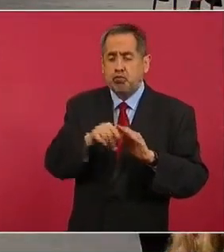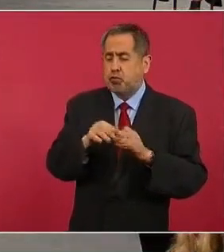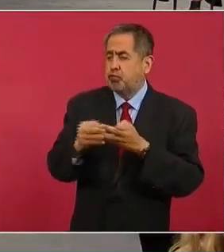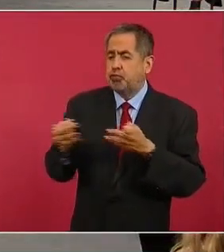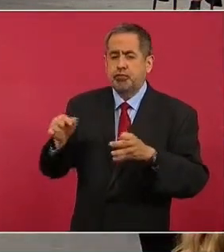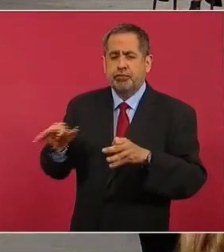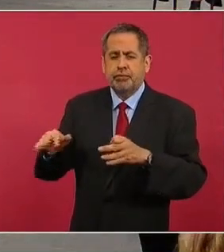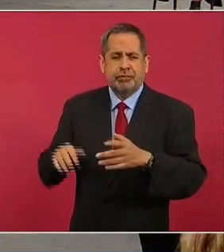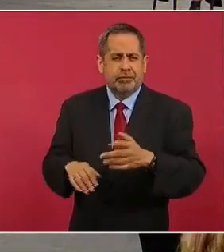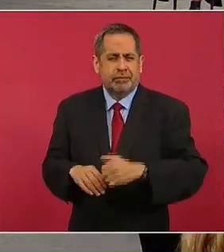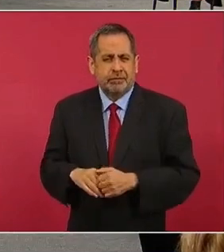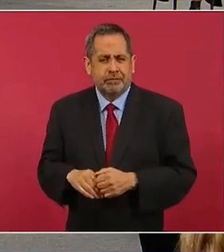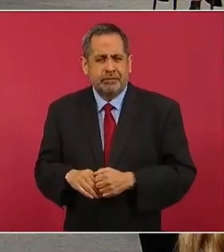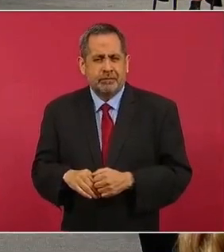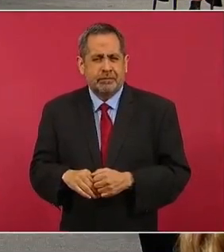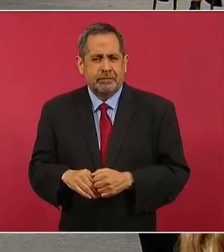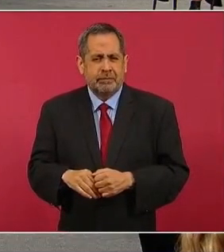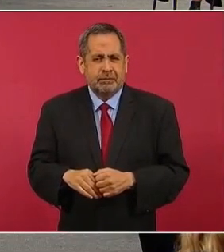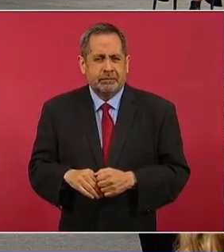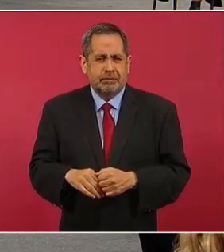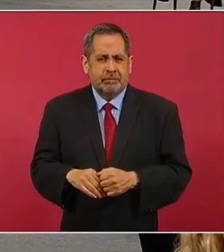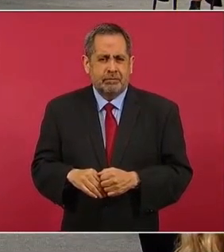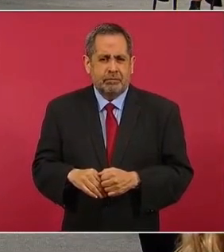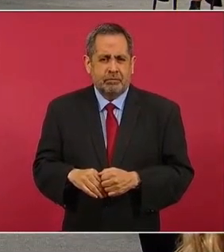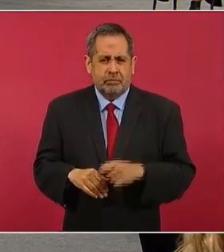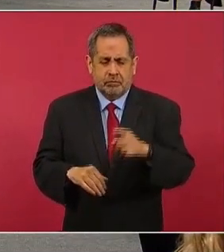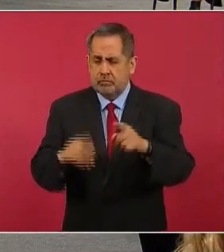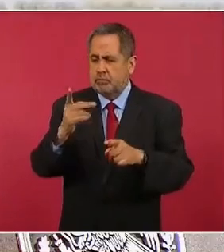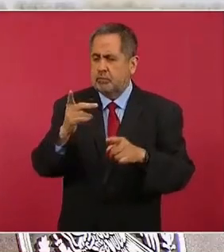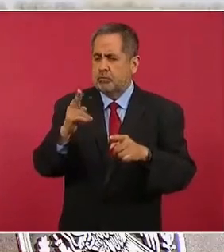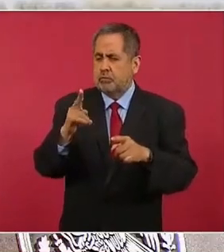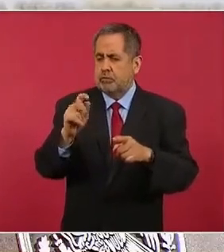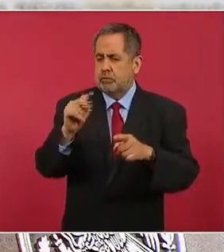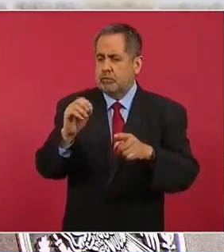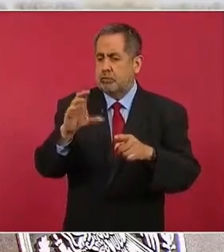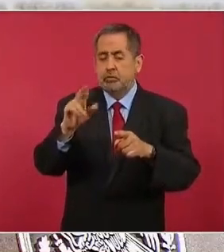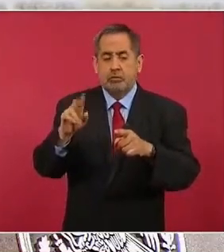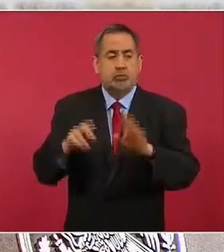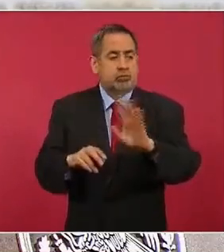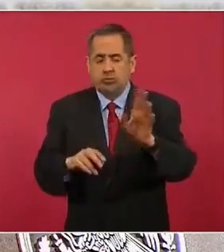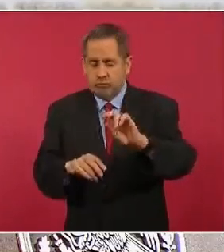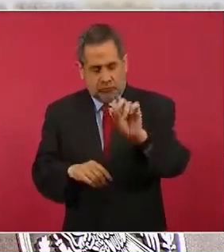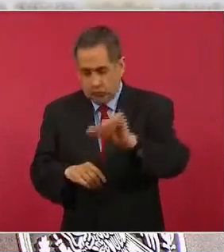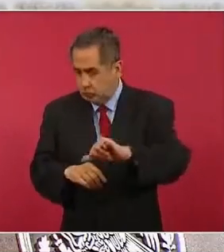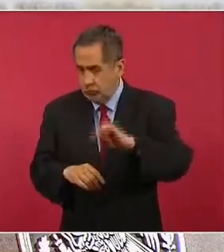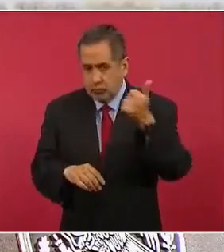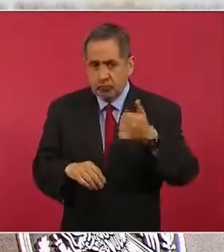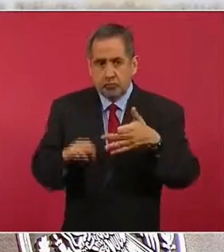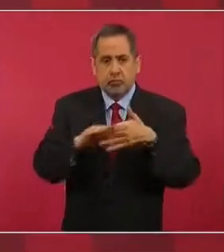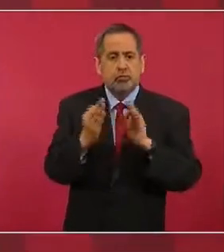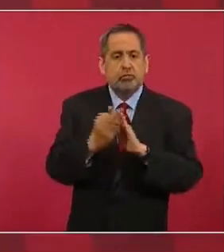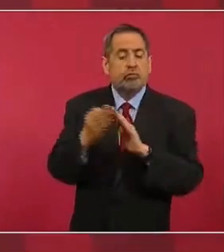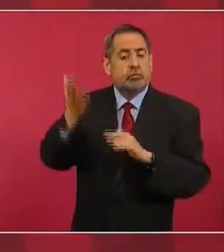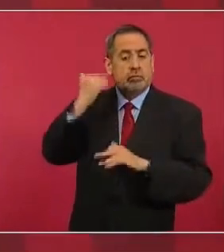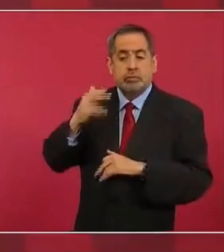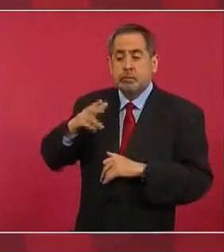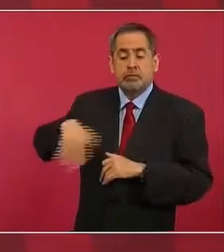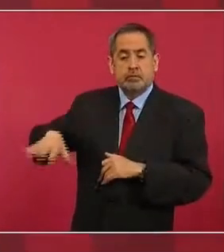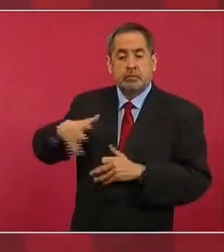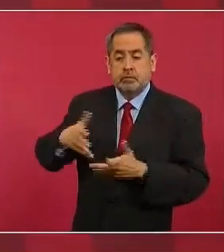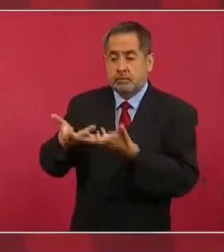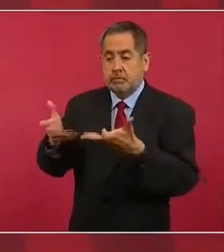No es Puerto Cancún, ¿no? Porque en No, Puerto Cancún también hicieron lo mismo, pero ese fue en el tiempo esta era de una Calderón. reserva que tenía